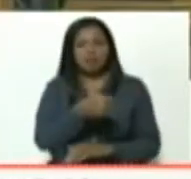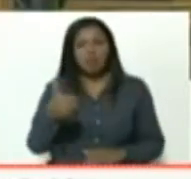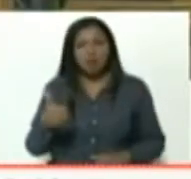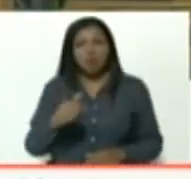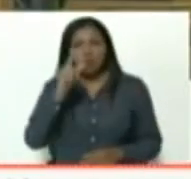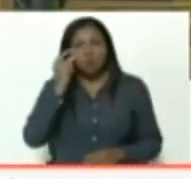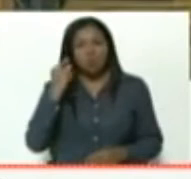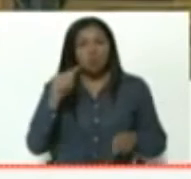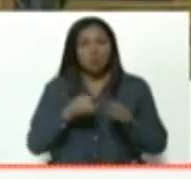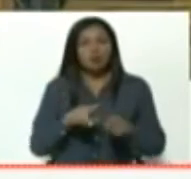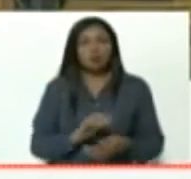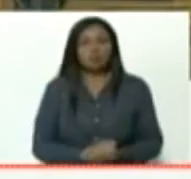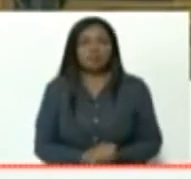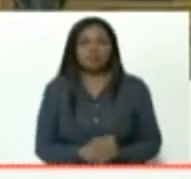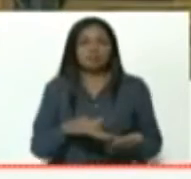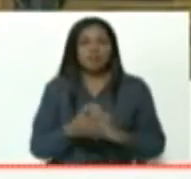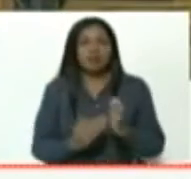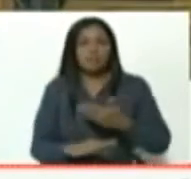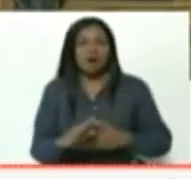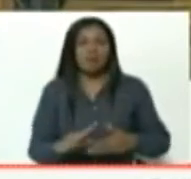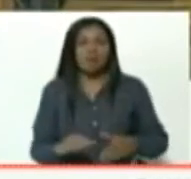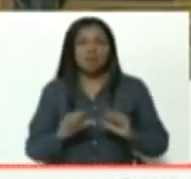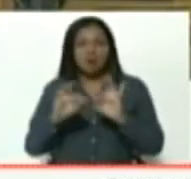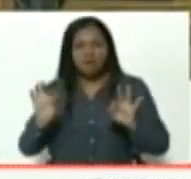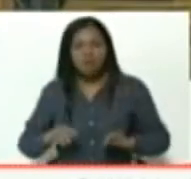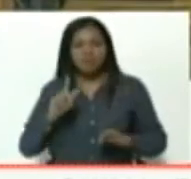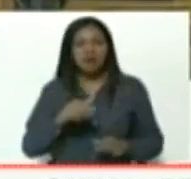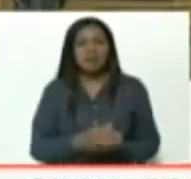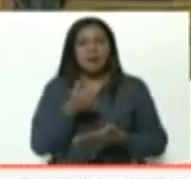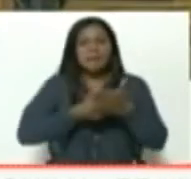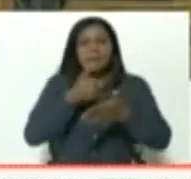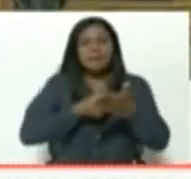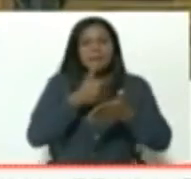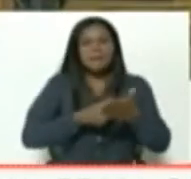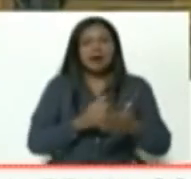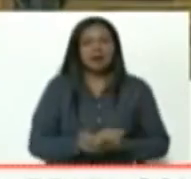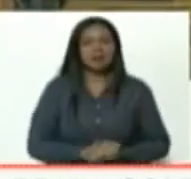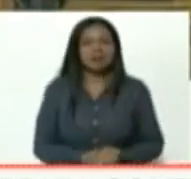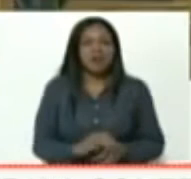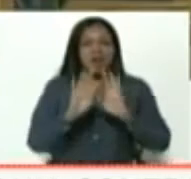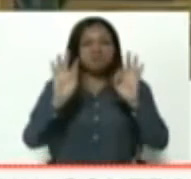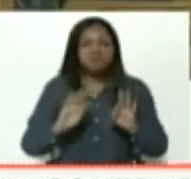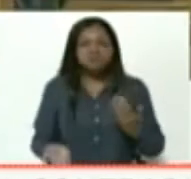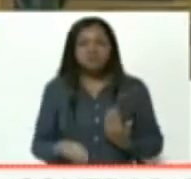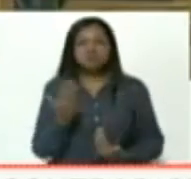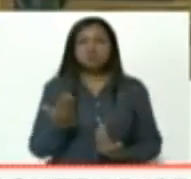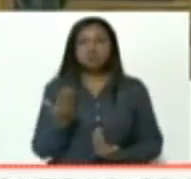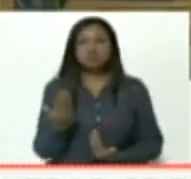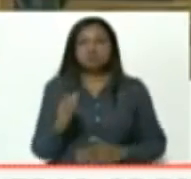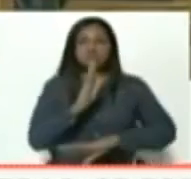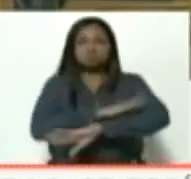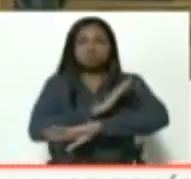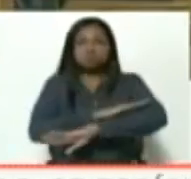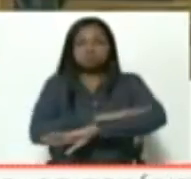todas y todos para salir adelante en este combate. Y de manera muy importante, la